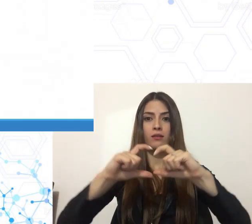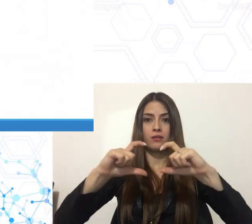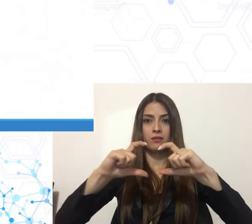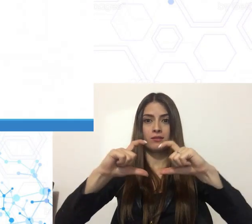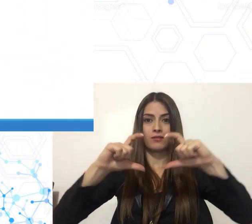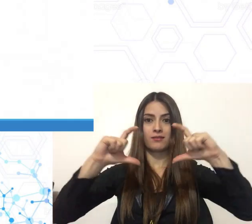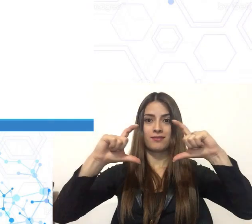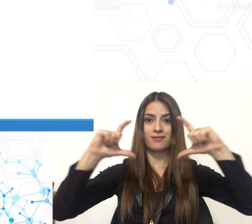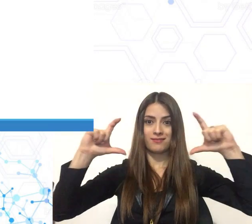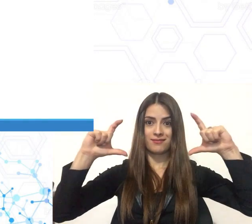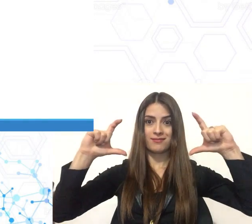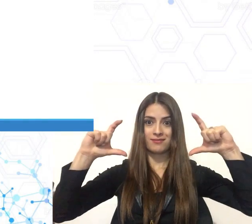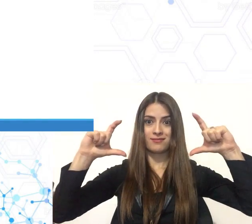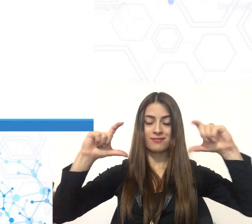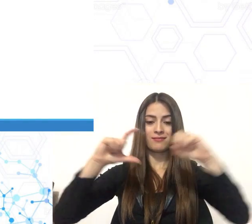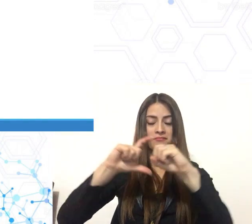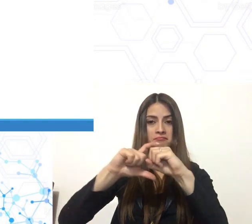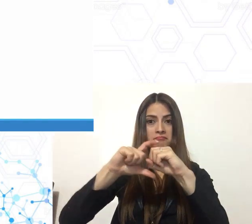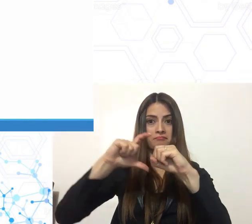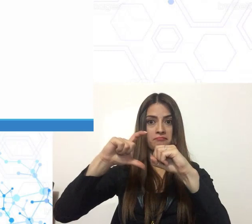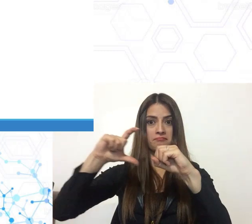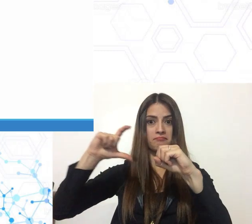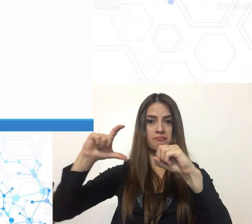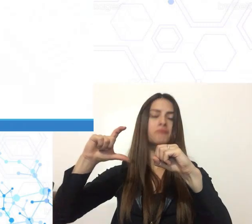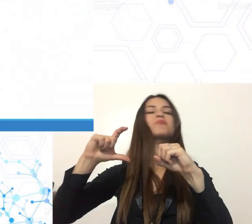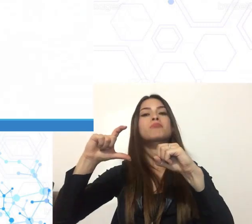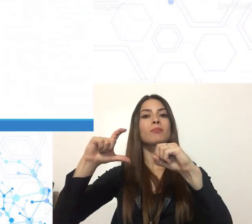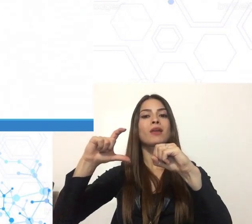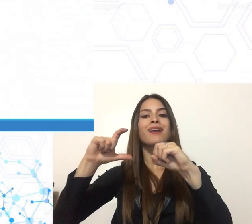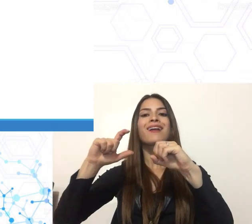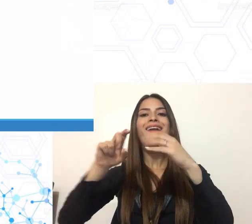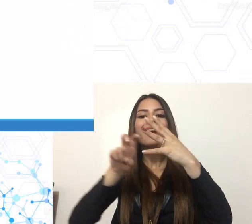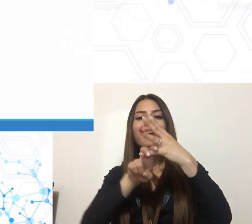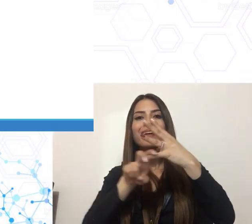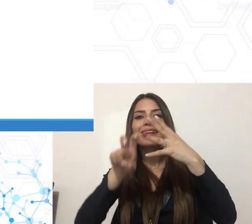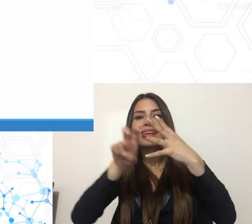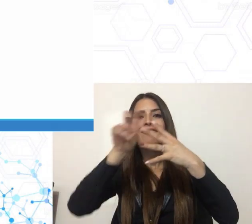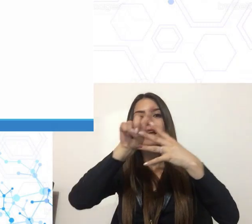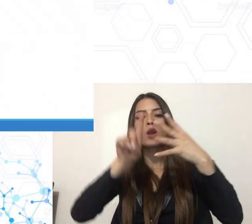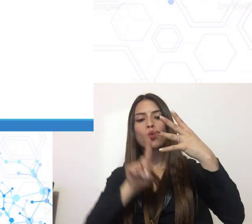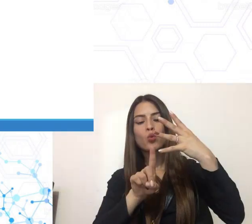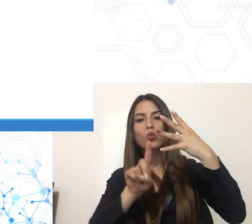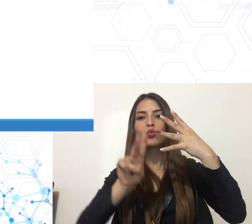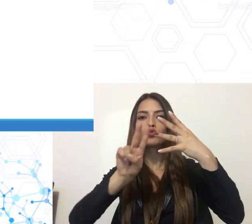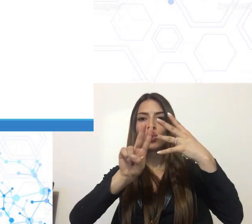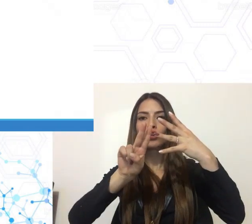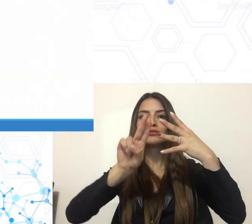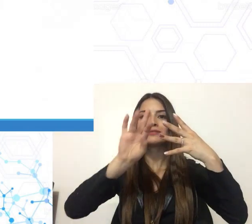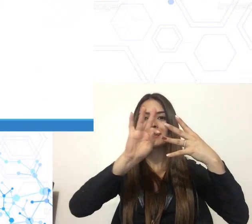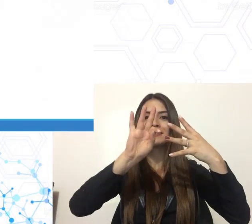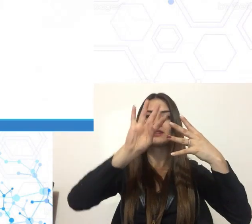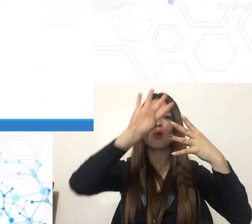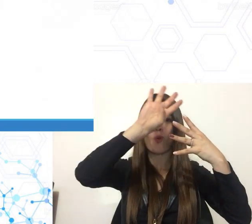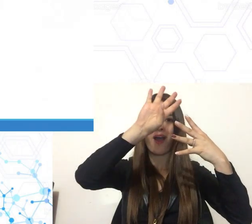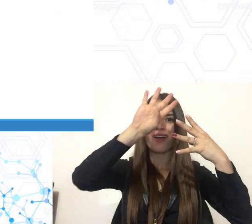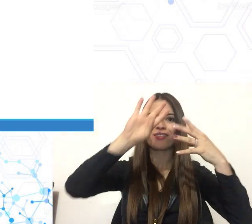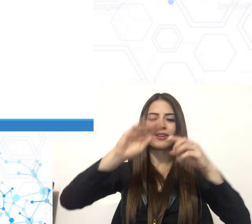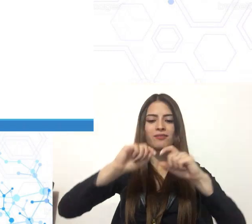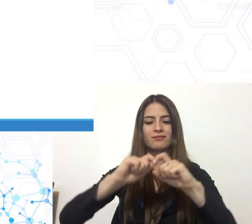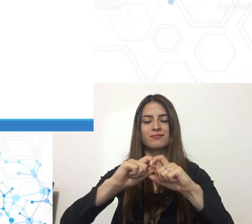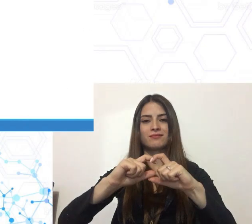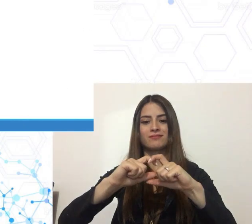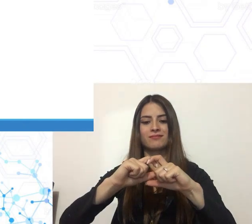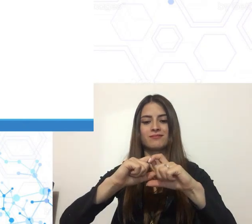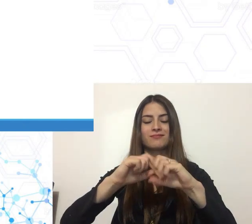él llamó como niveles de energía, nivel 1, 2, 3 y 4, y que los electrones se